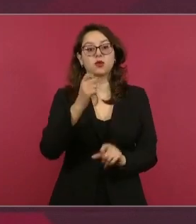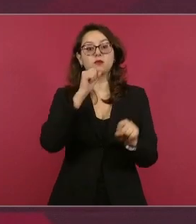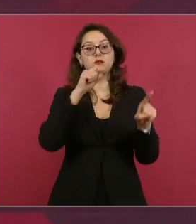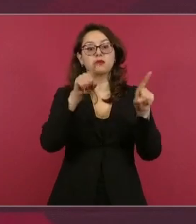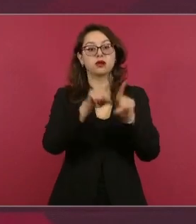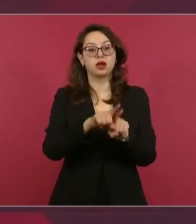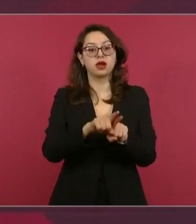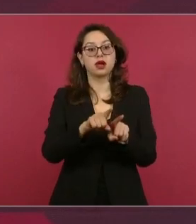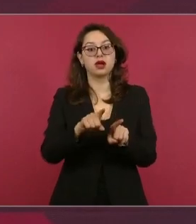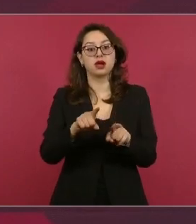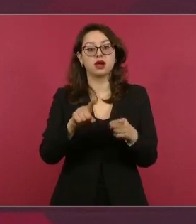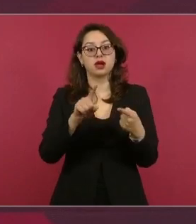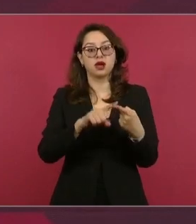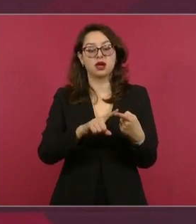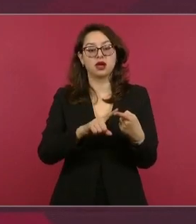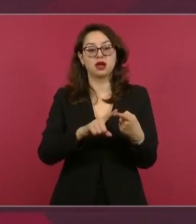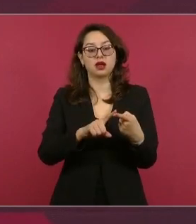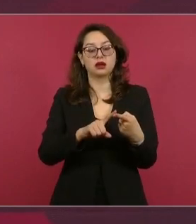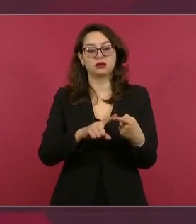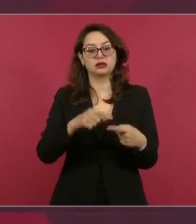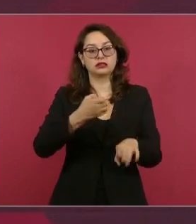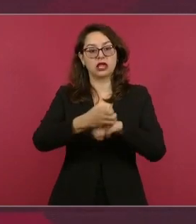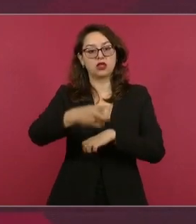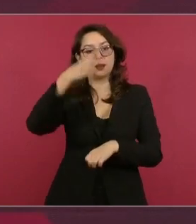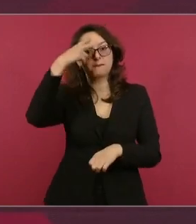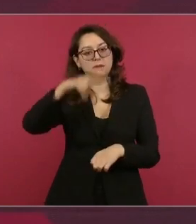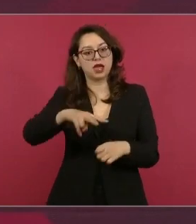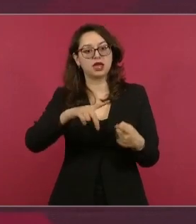a los Reyes La Paz, vamos a Nesa